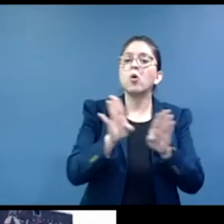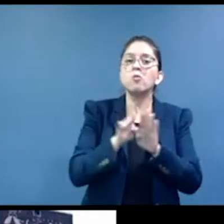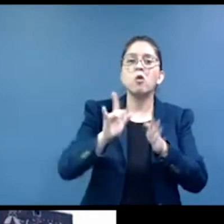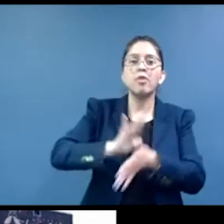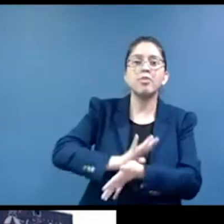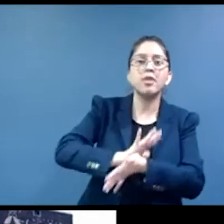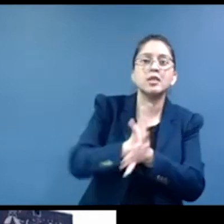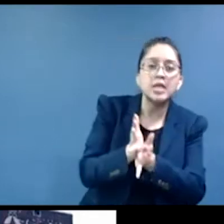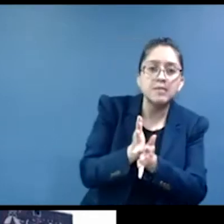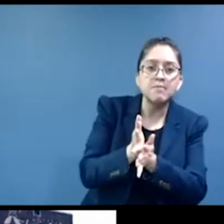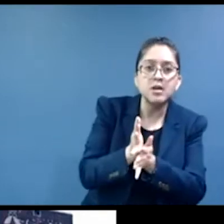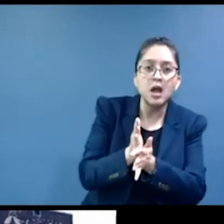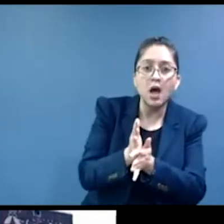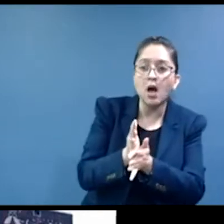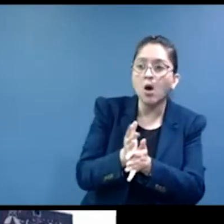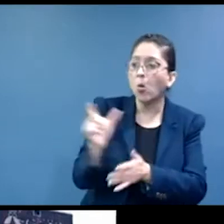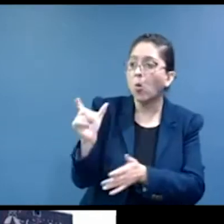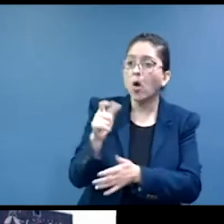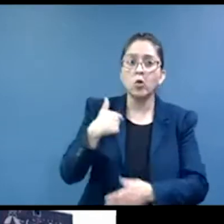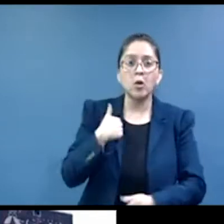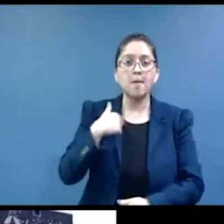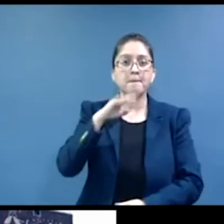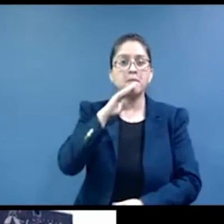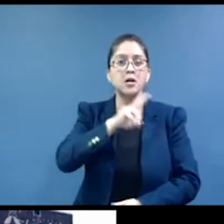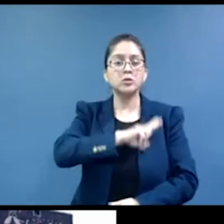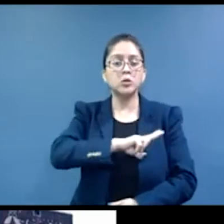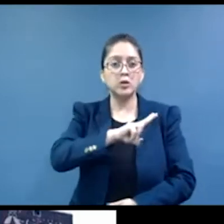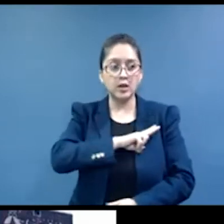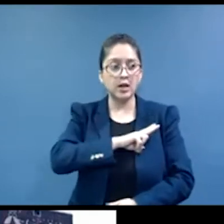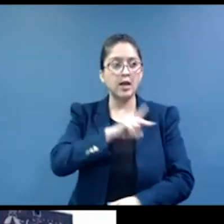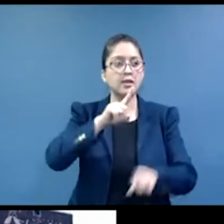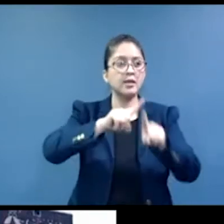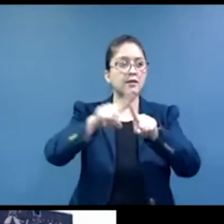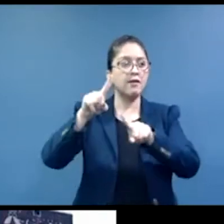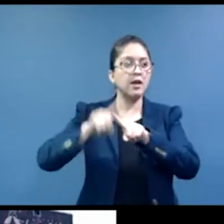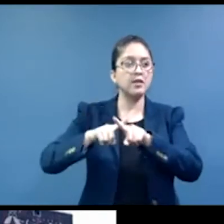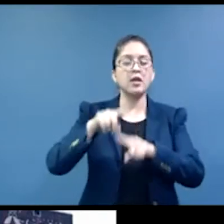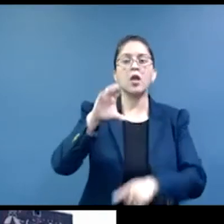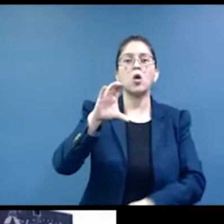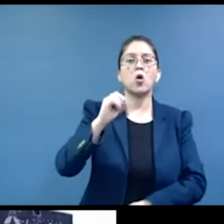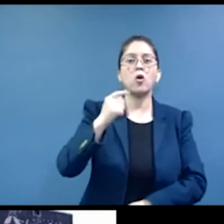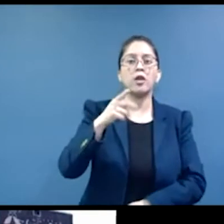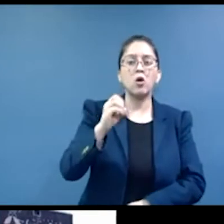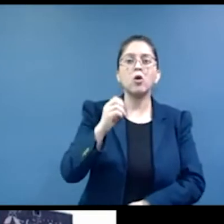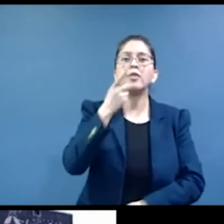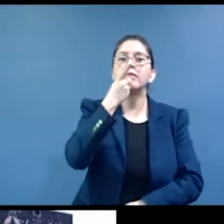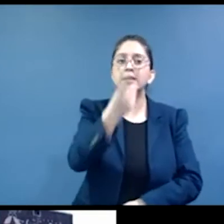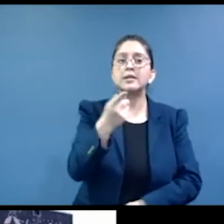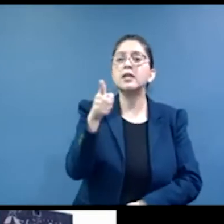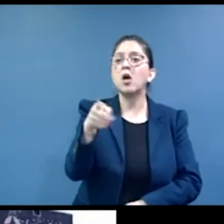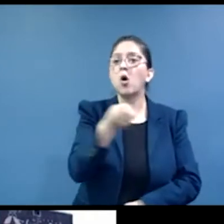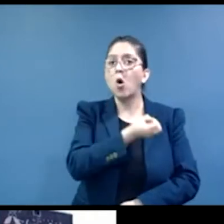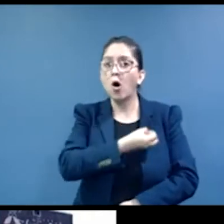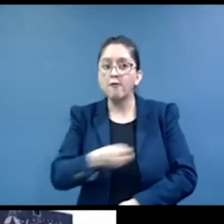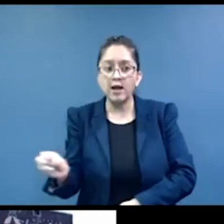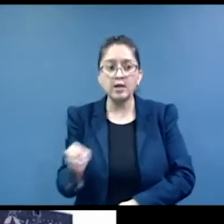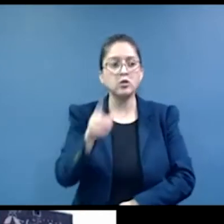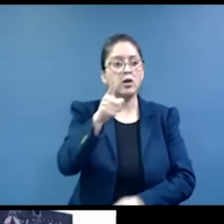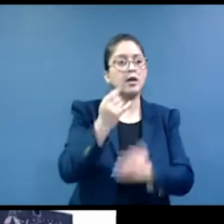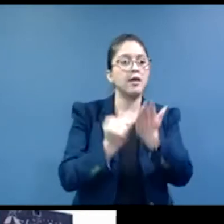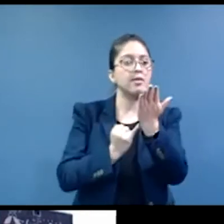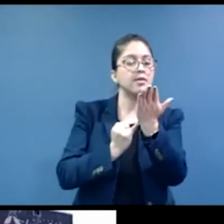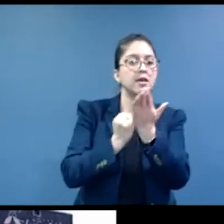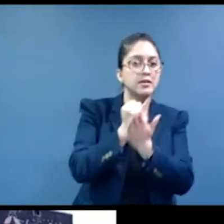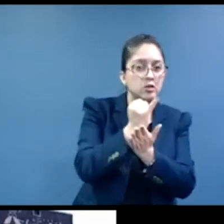civil. En otras ocasiones los códigos establecen o señalan la obligación de que esta decisión se tome